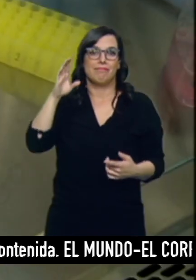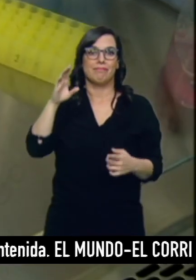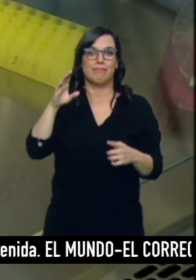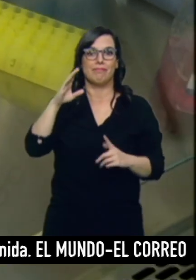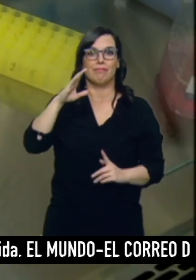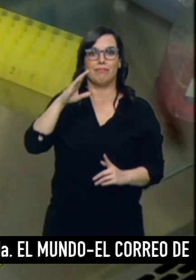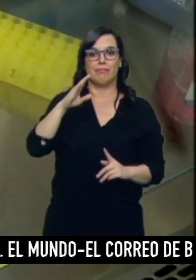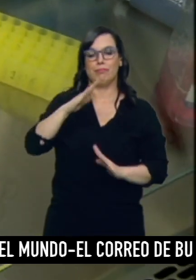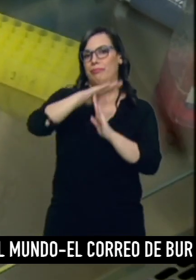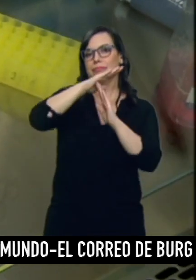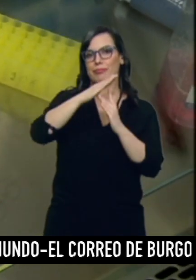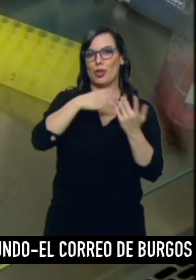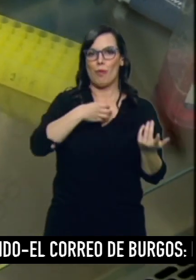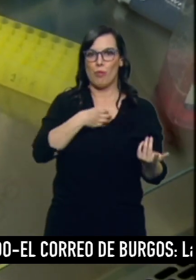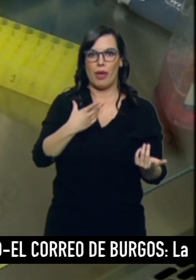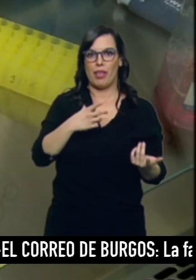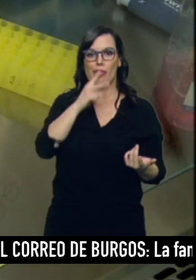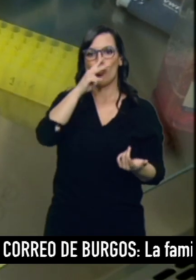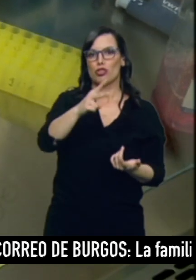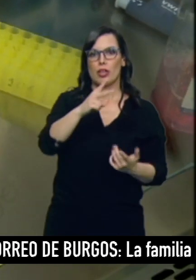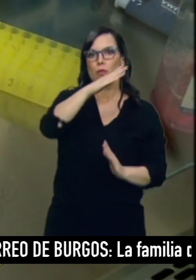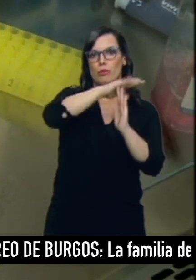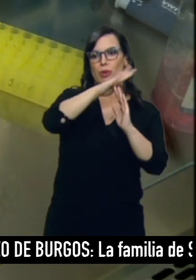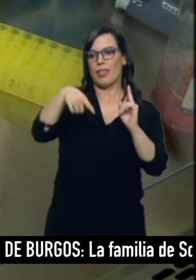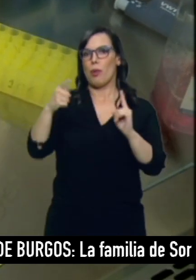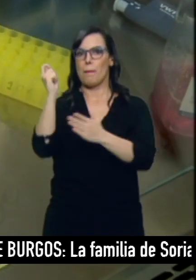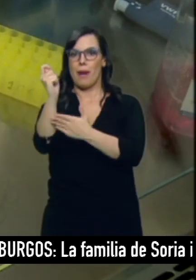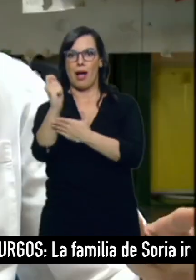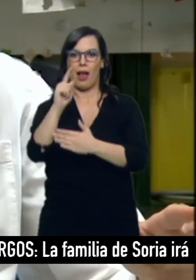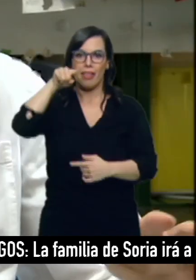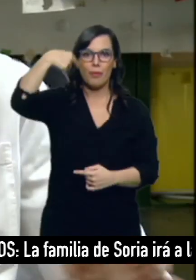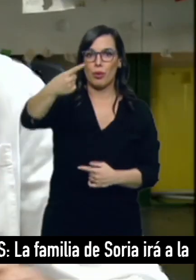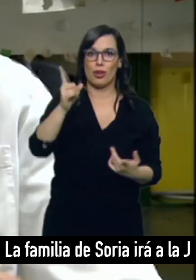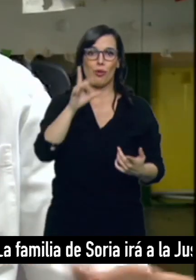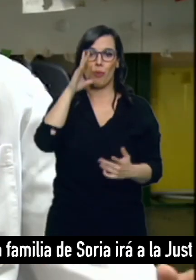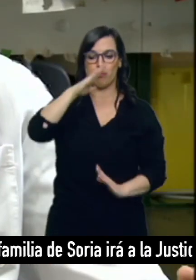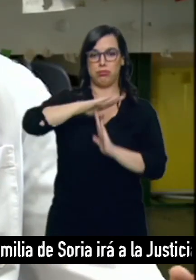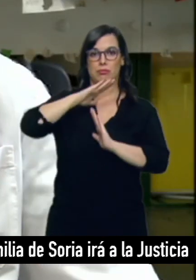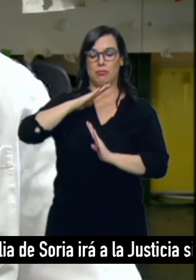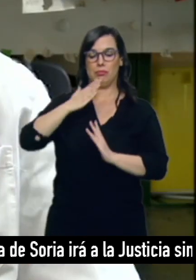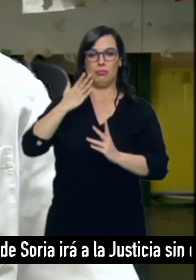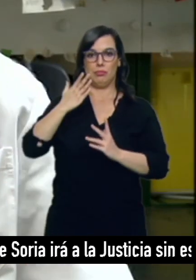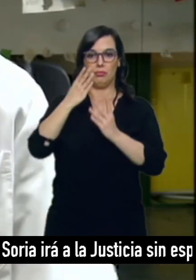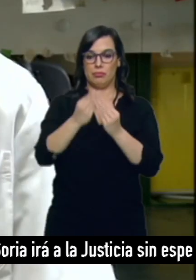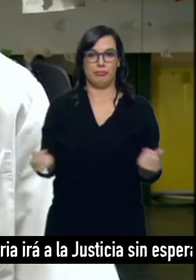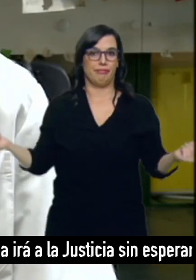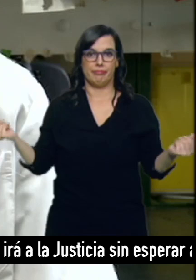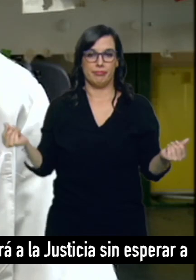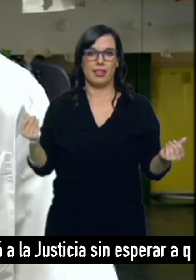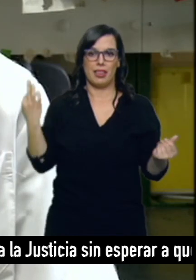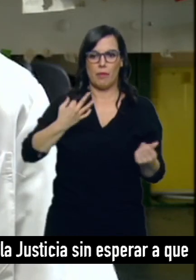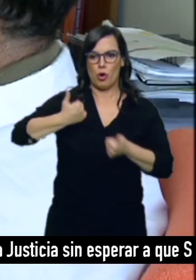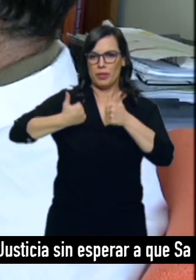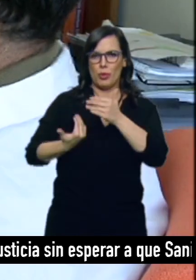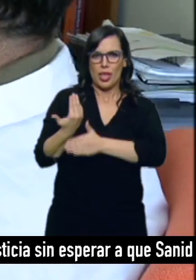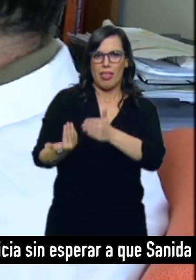dejar de financiar un grupo durante 2 años y luego darle dinero, porque en cuanto lo dejas de financiar la línea se muere. Tenemos que ser competitivos